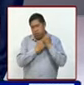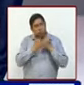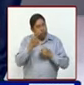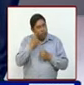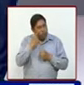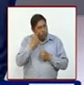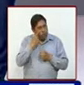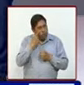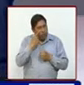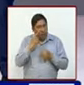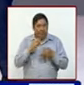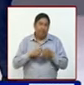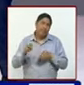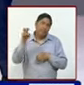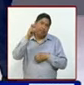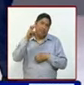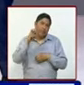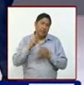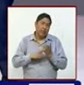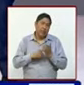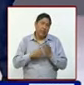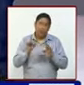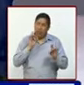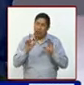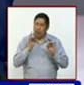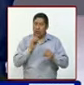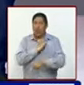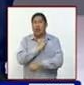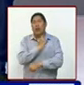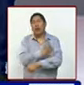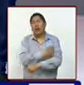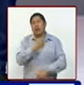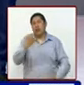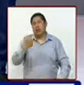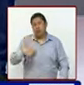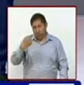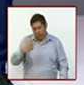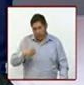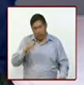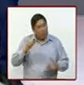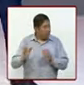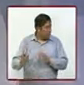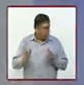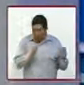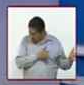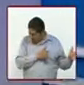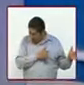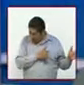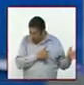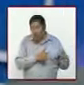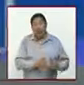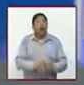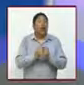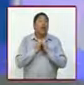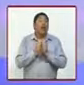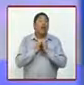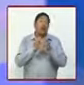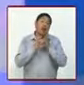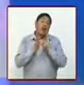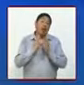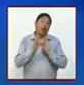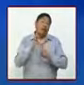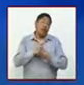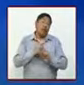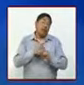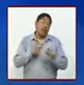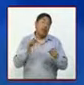conocer en torno a las postulaciones en esta etapa de preselección de autoridades judiciales. Pero vamos a cambiar de tema, amigos. Acompáñeme porque tenemos que hablar de la